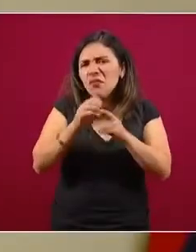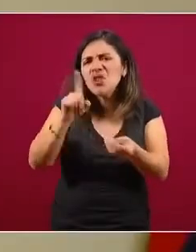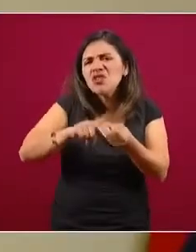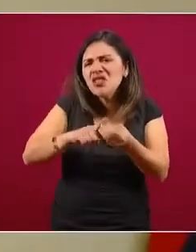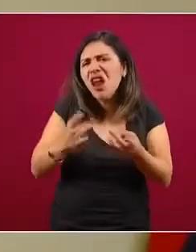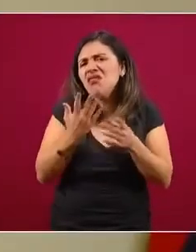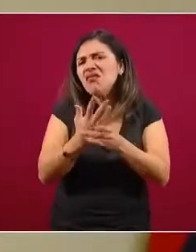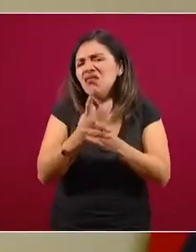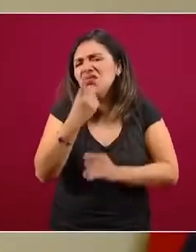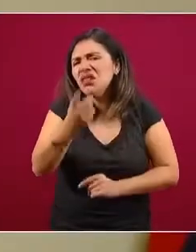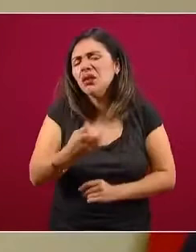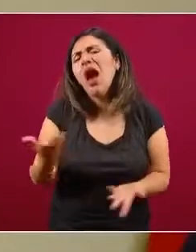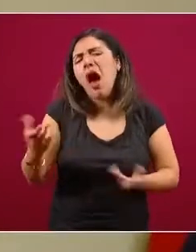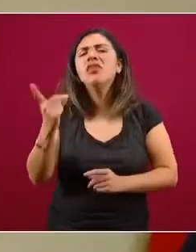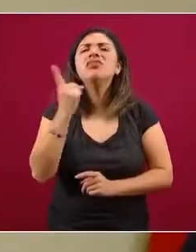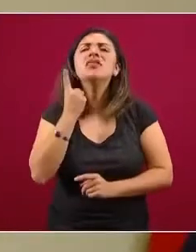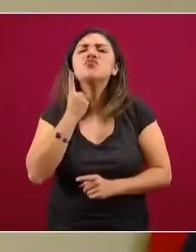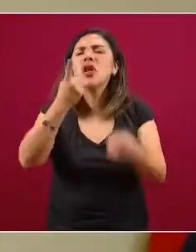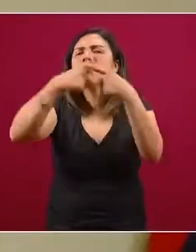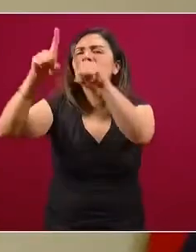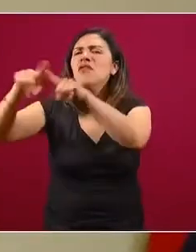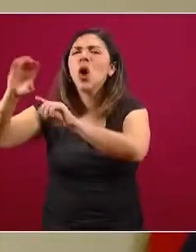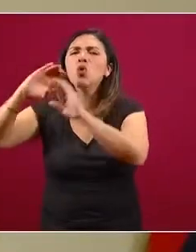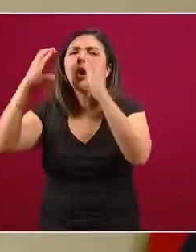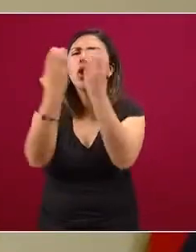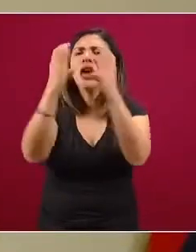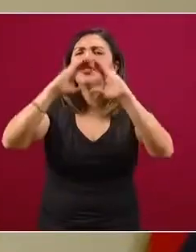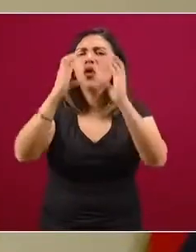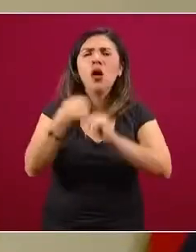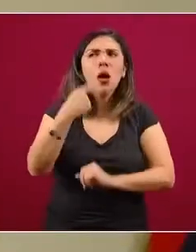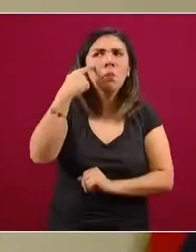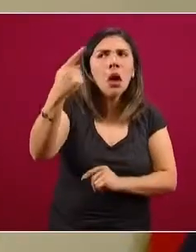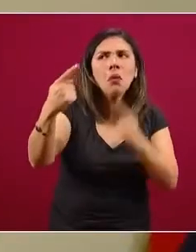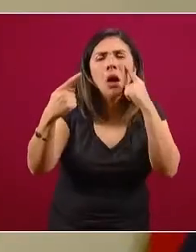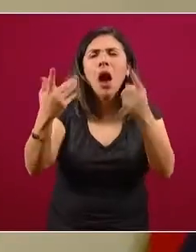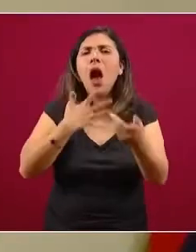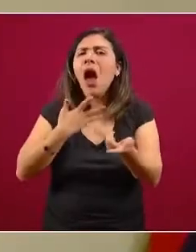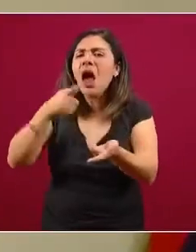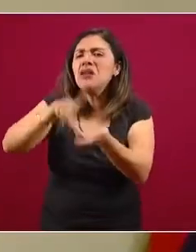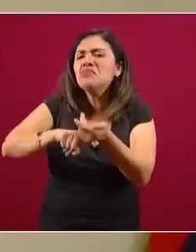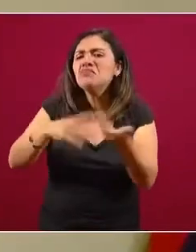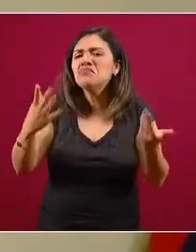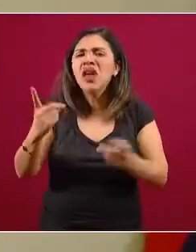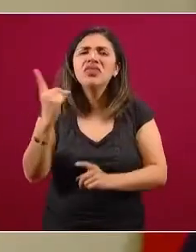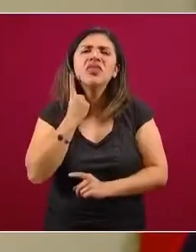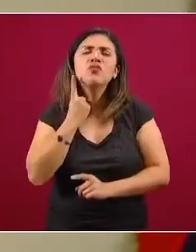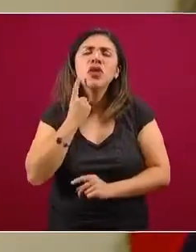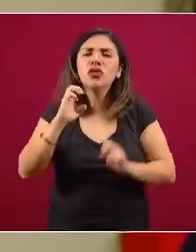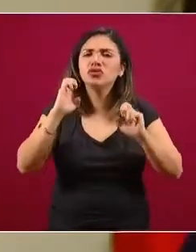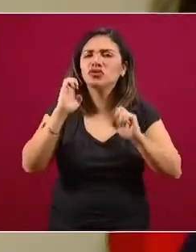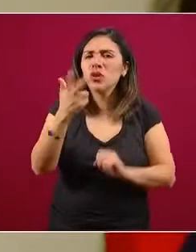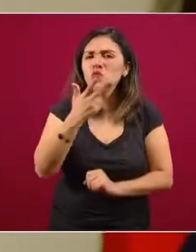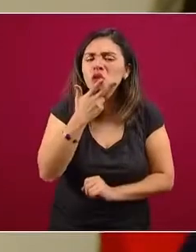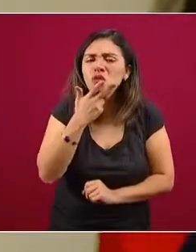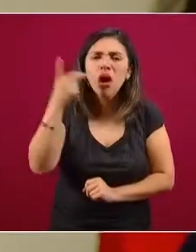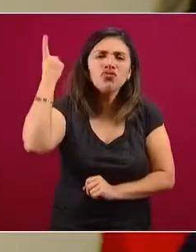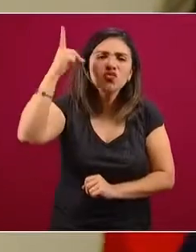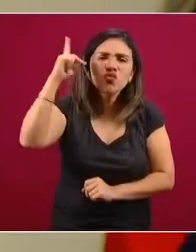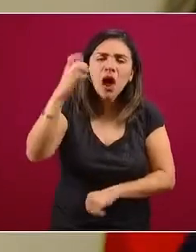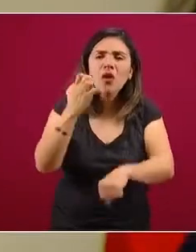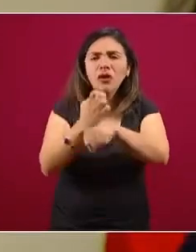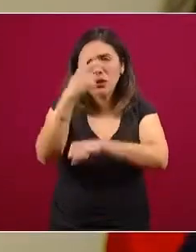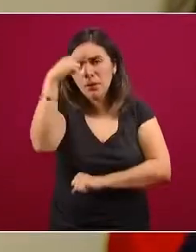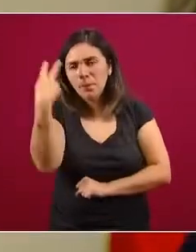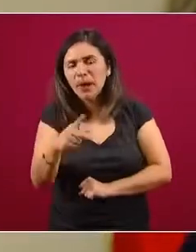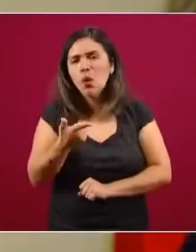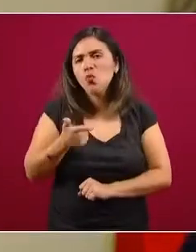diputados de congresos, de distintos congresos, entre los cuales se encuentran diputados de Chihuahua, Durango, Estado de